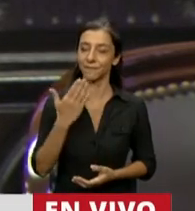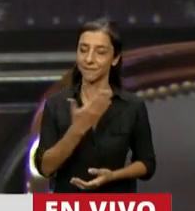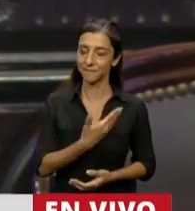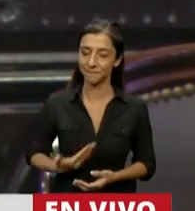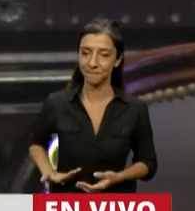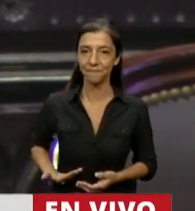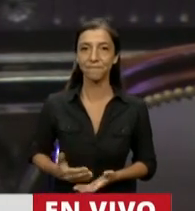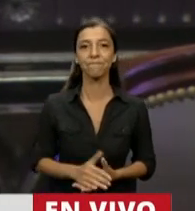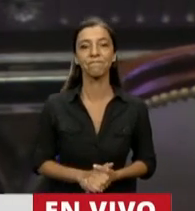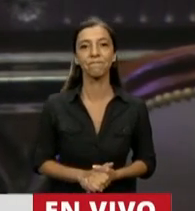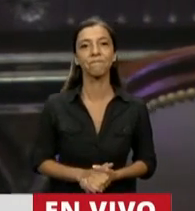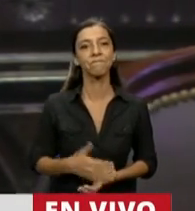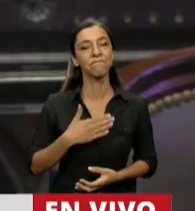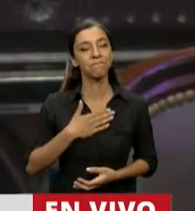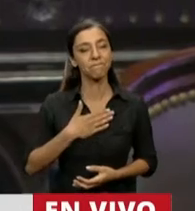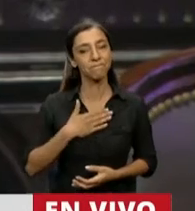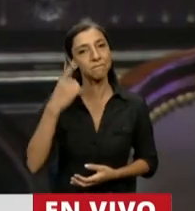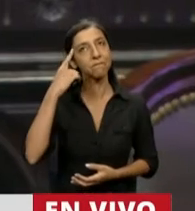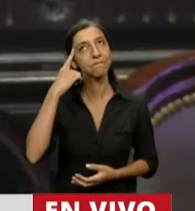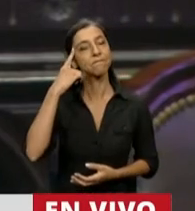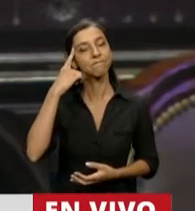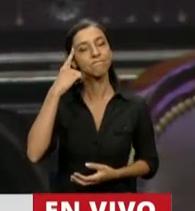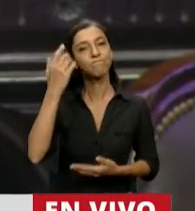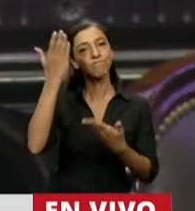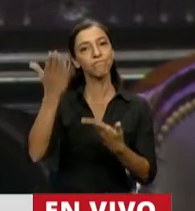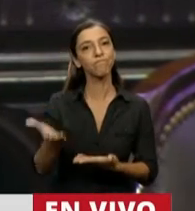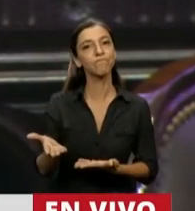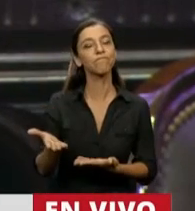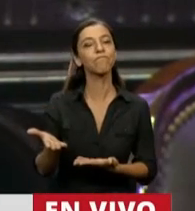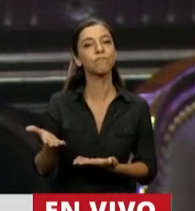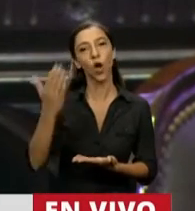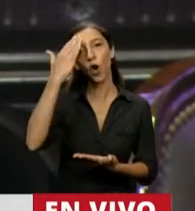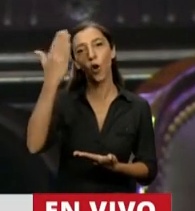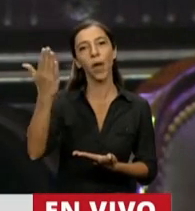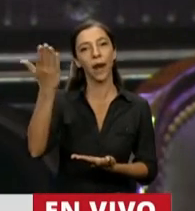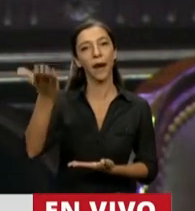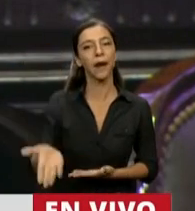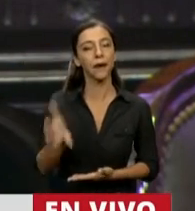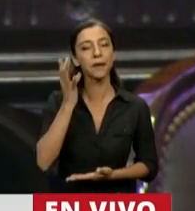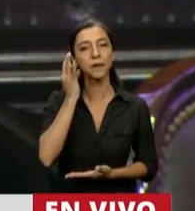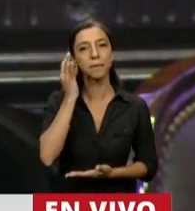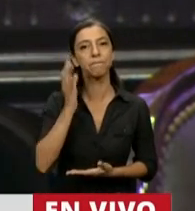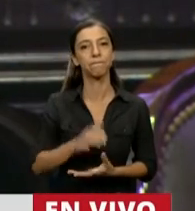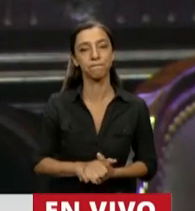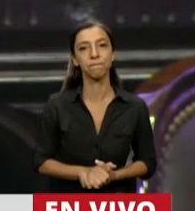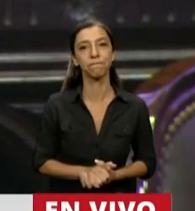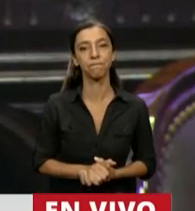un homenaje a Diego Maradona. Creo que al día de hoy todavía, en lo personal al menos,